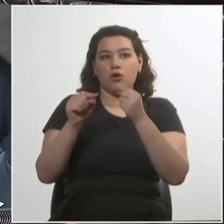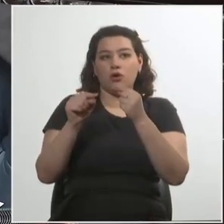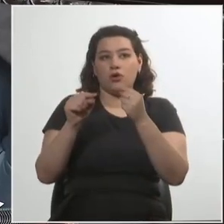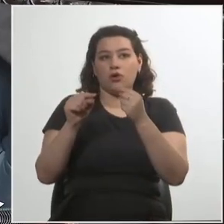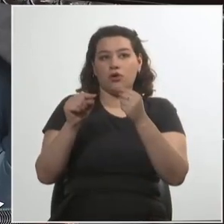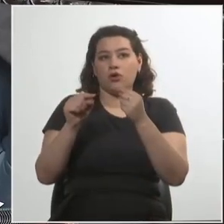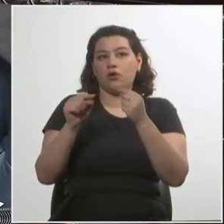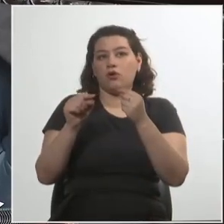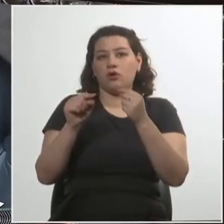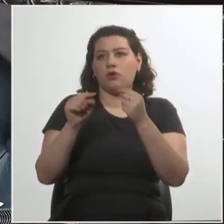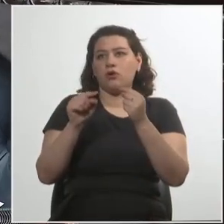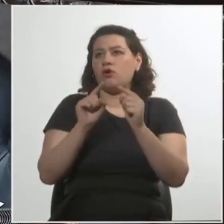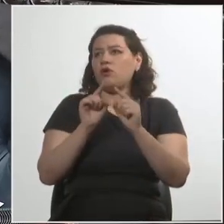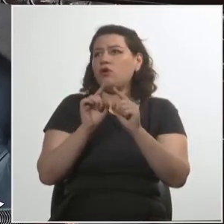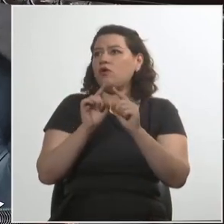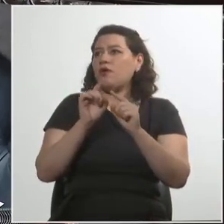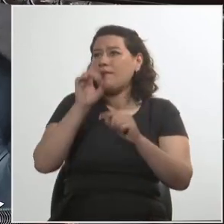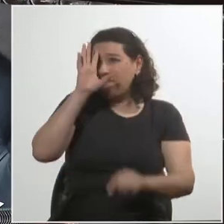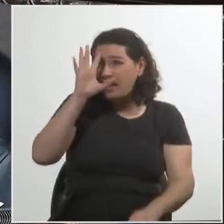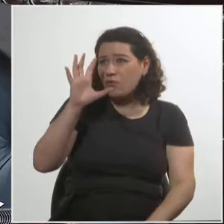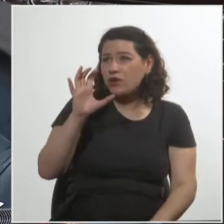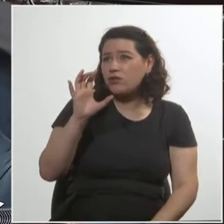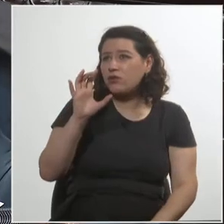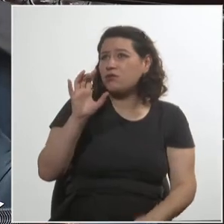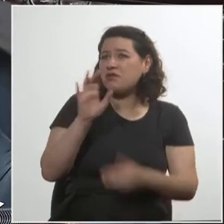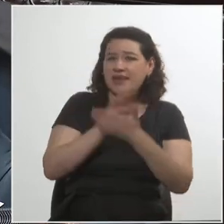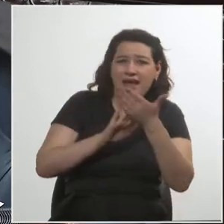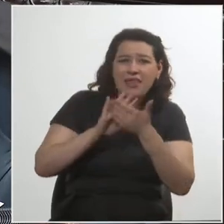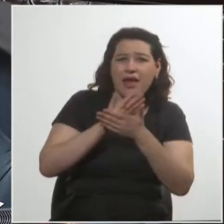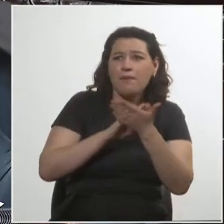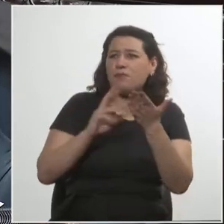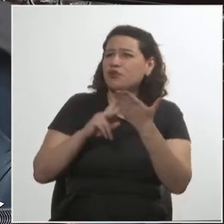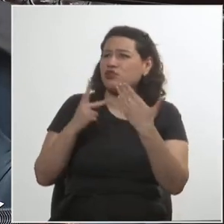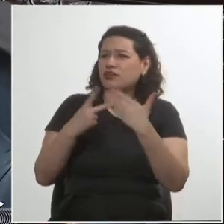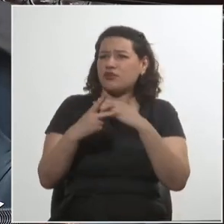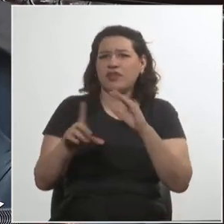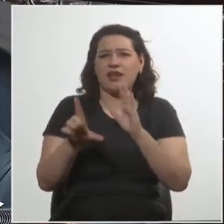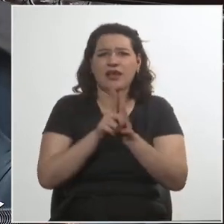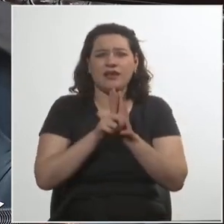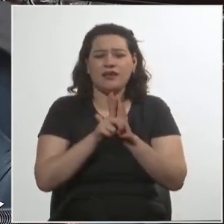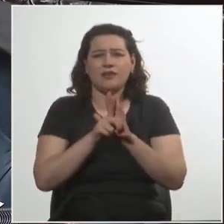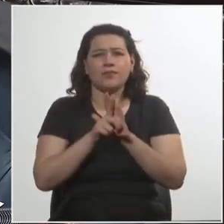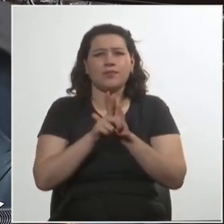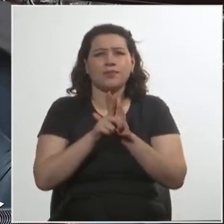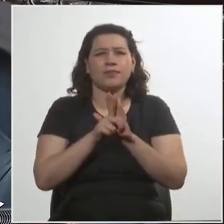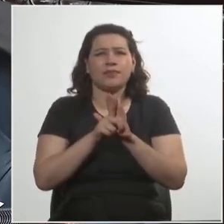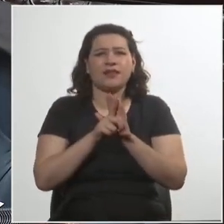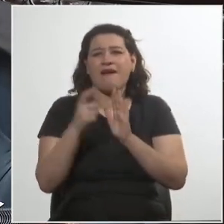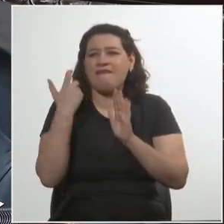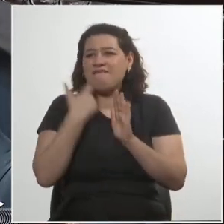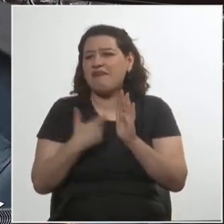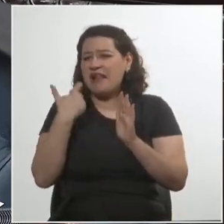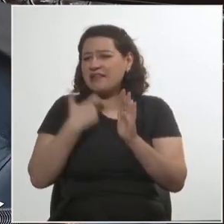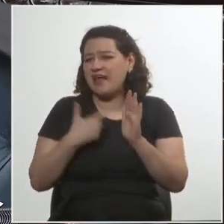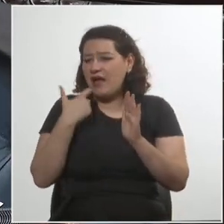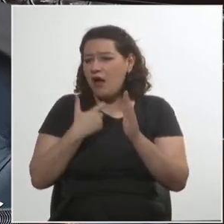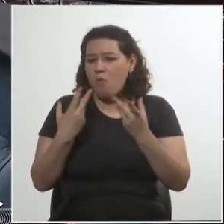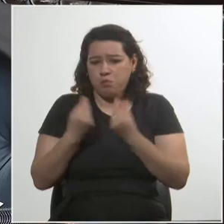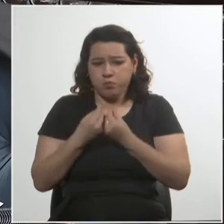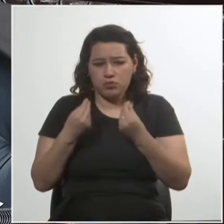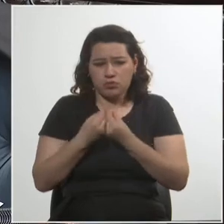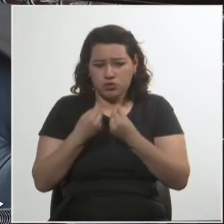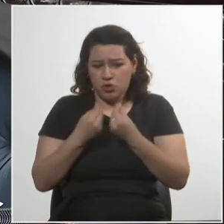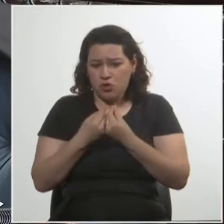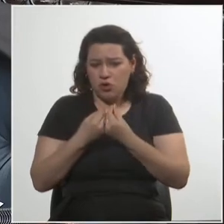no no no recuerdo un proyecto de ley que tuviera este tanta falta de correspondencia entre